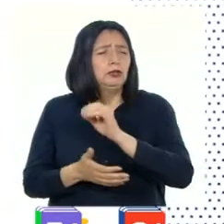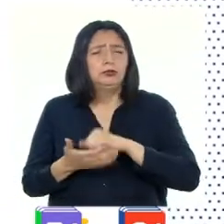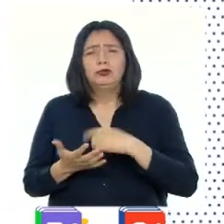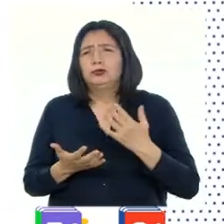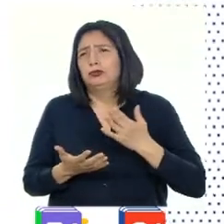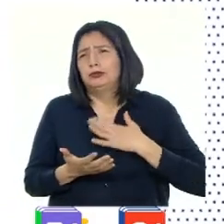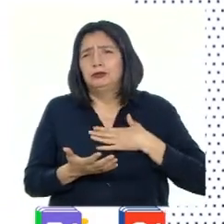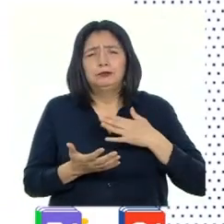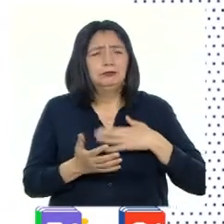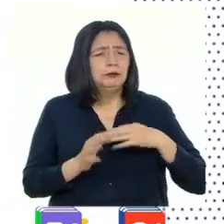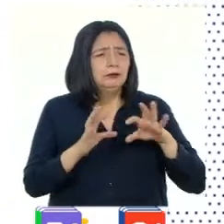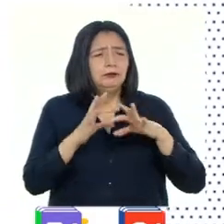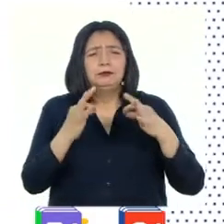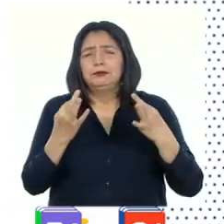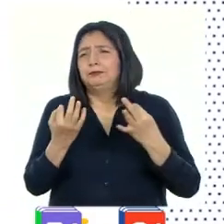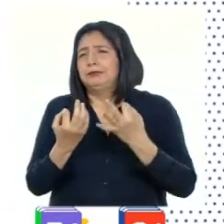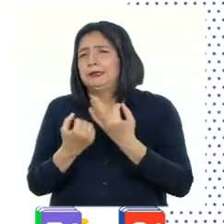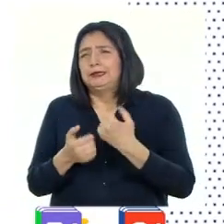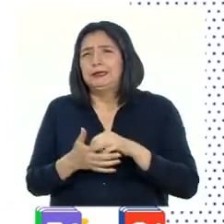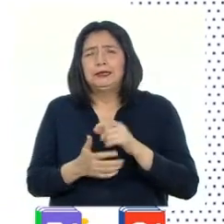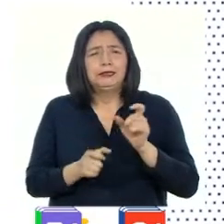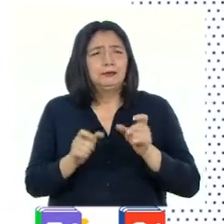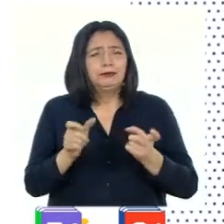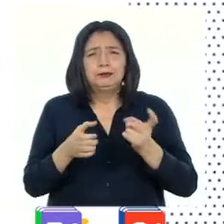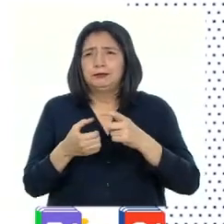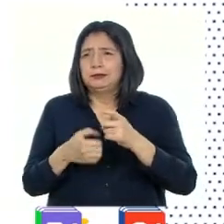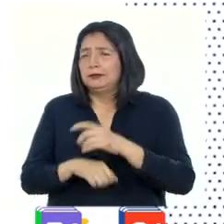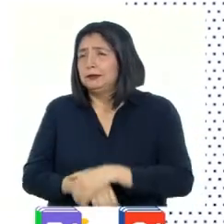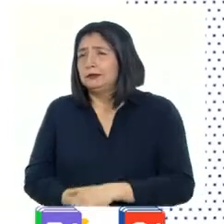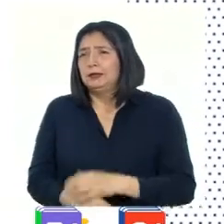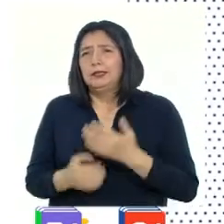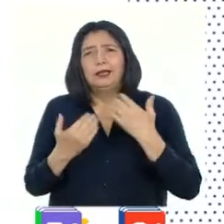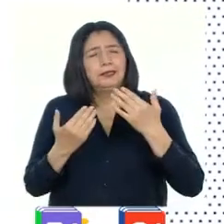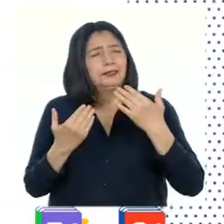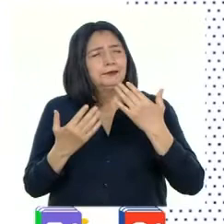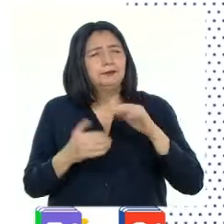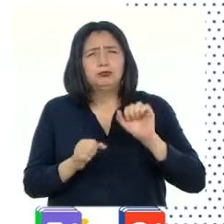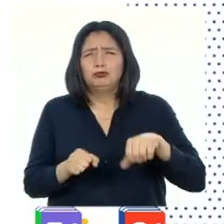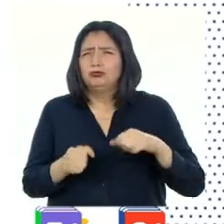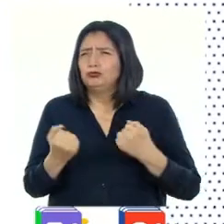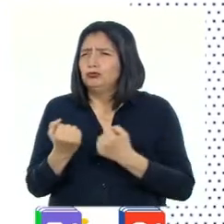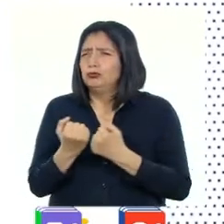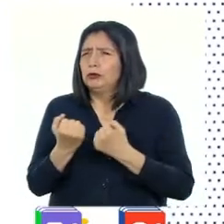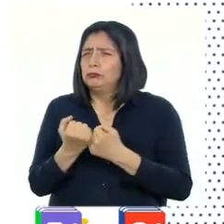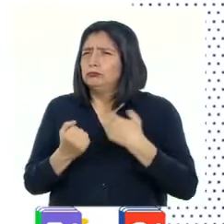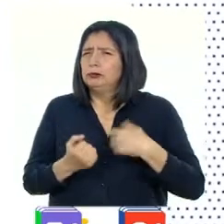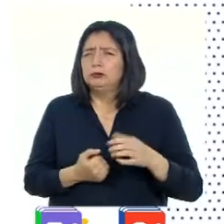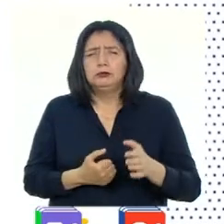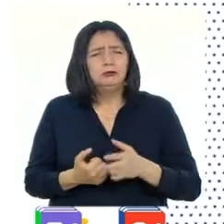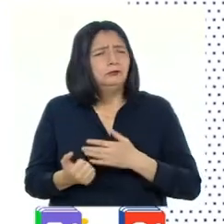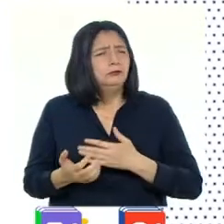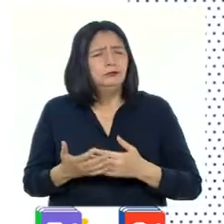los miembros de mi familia. Gracias por su apoyo